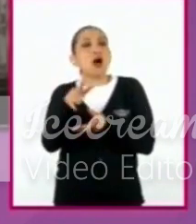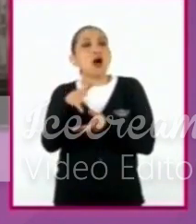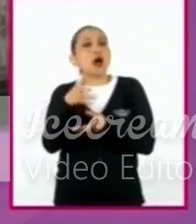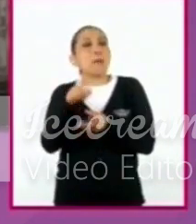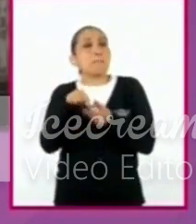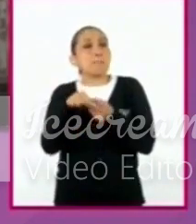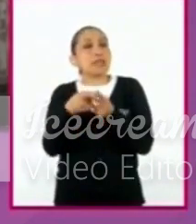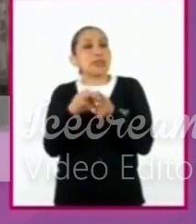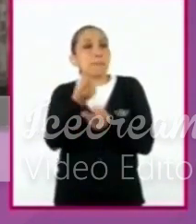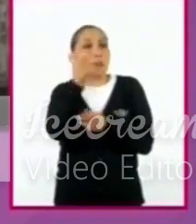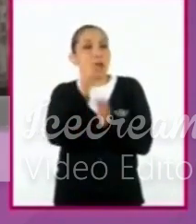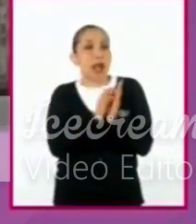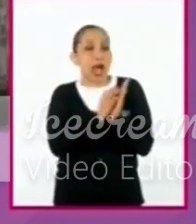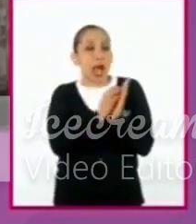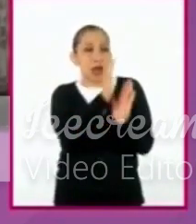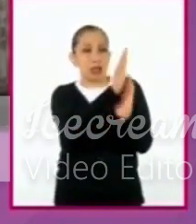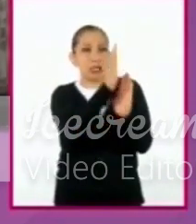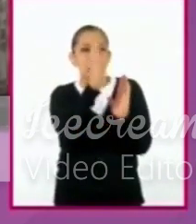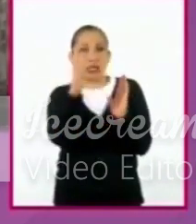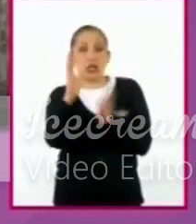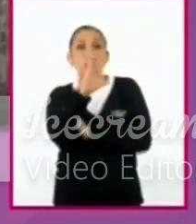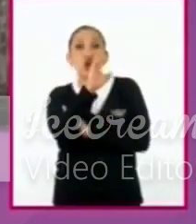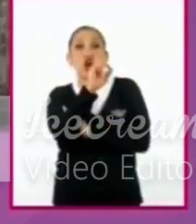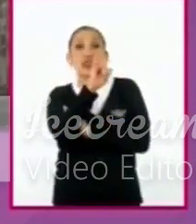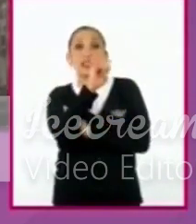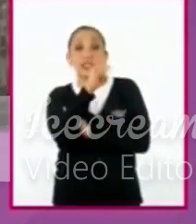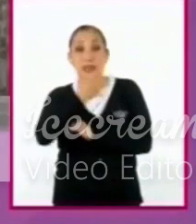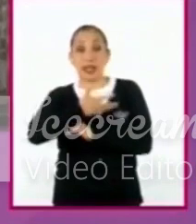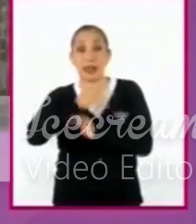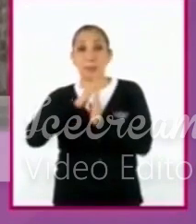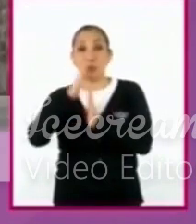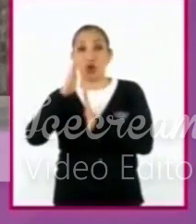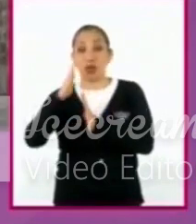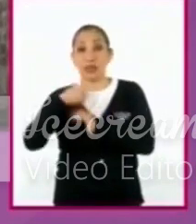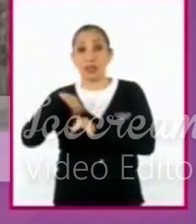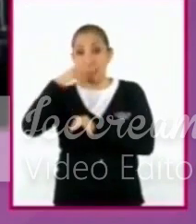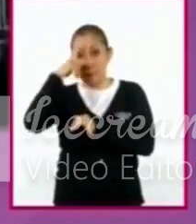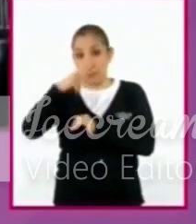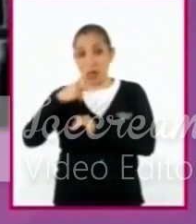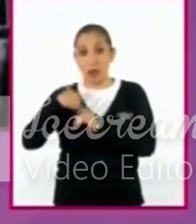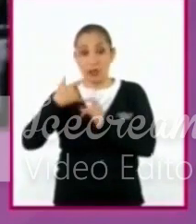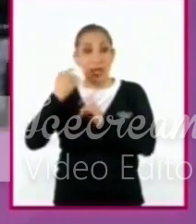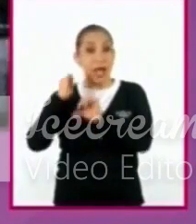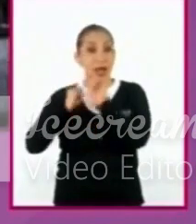formación de la colección de códices que ahora resguarda la Biblioteca Nacional de Antropología e Historia.